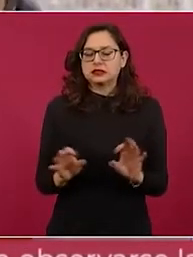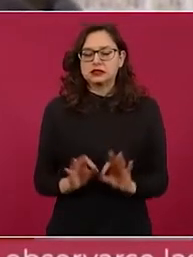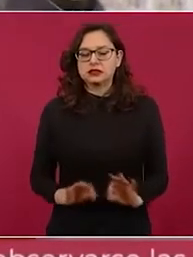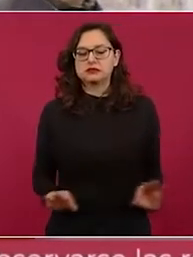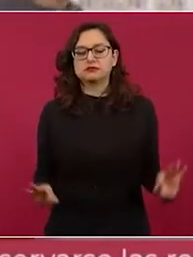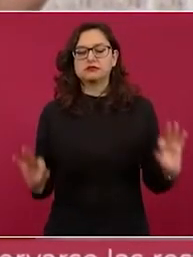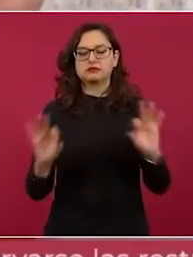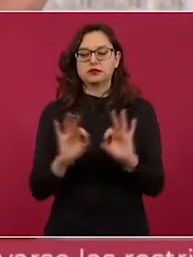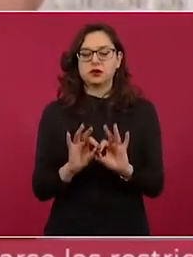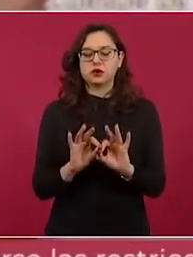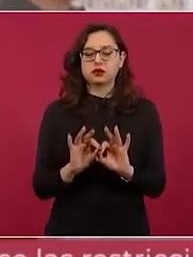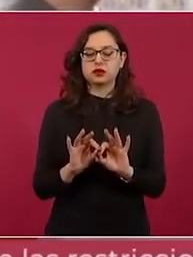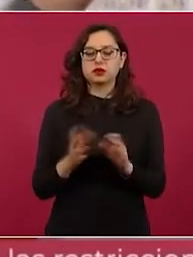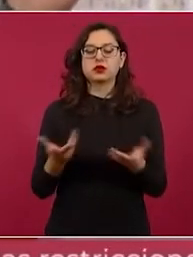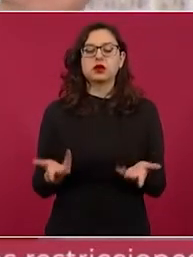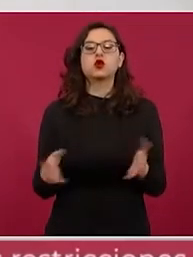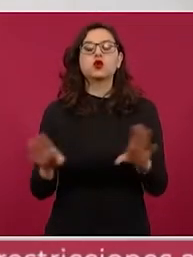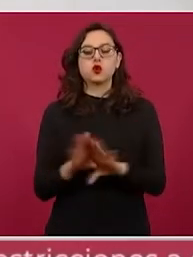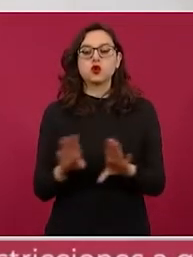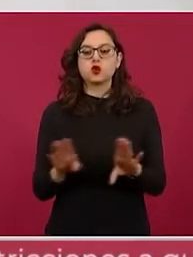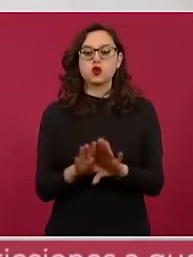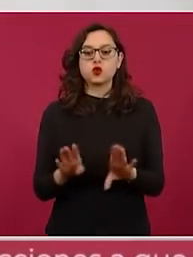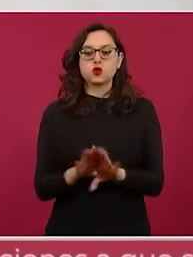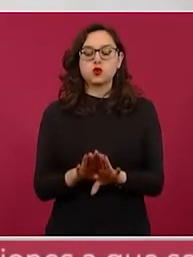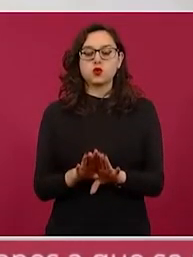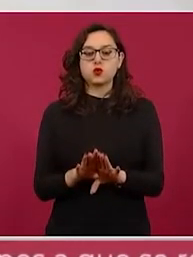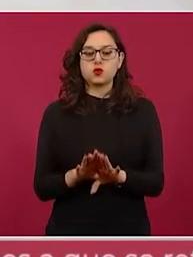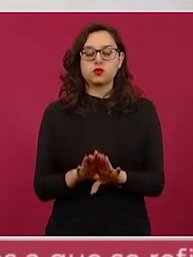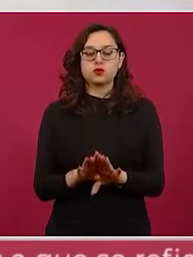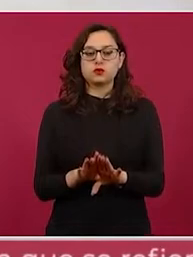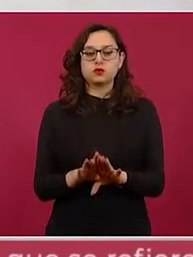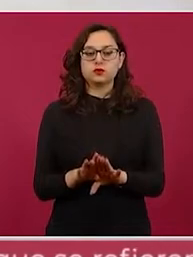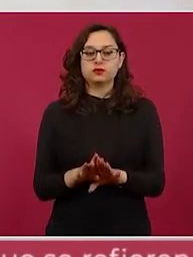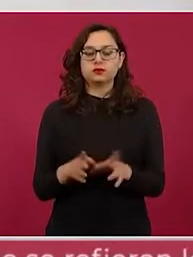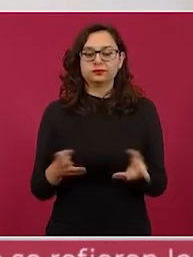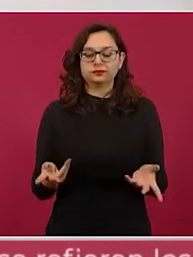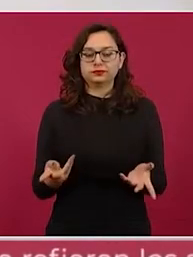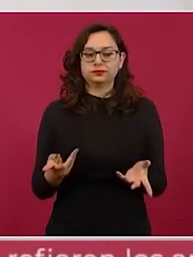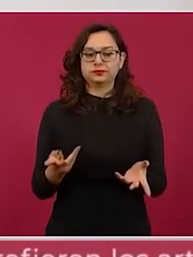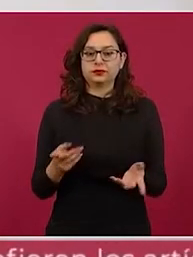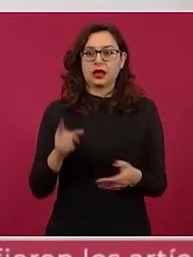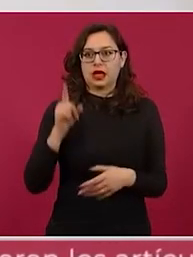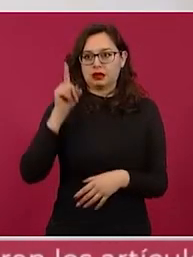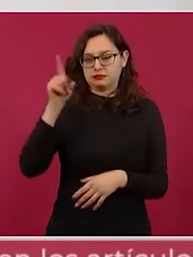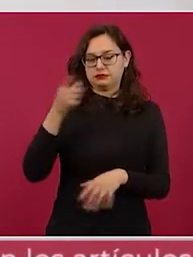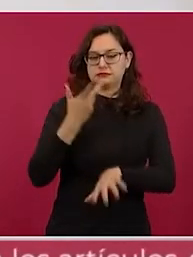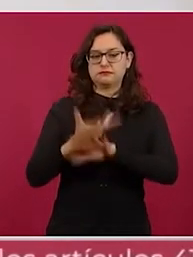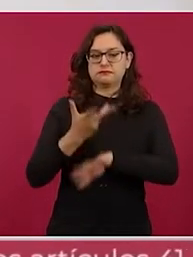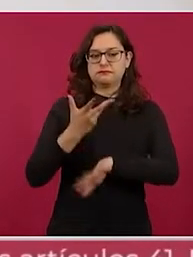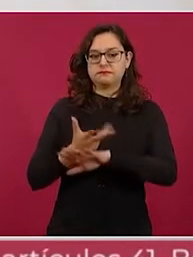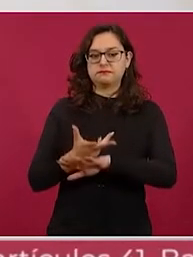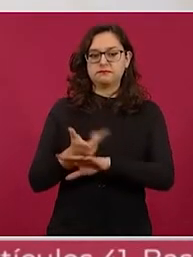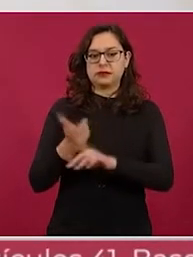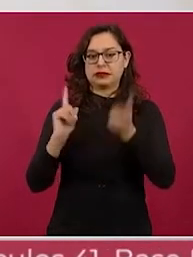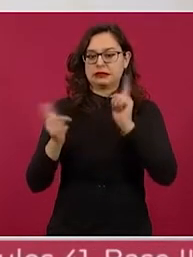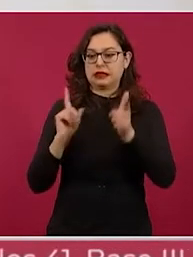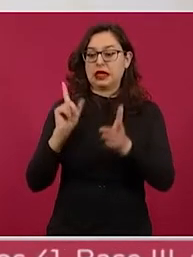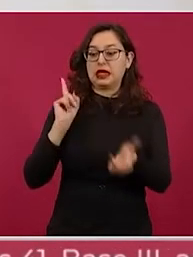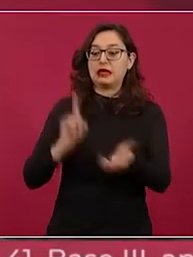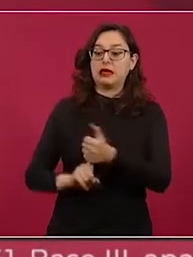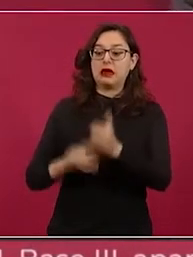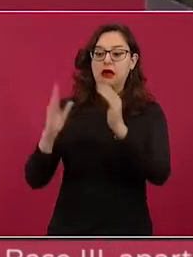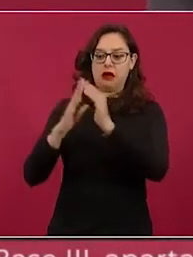de la acusación en cuanto a lo de la casa rentada en Houston. Pero